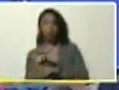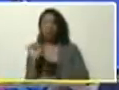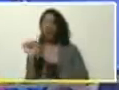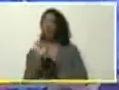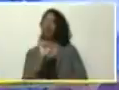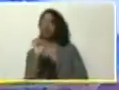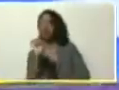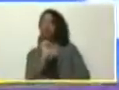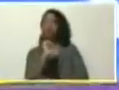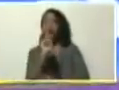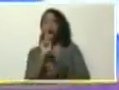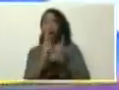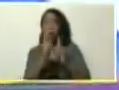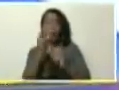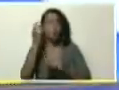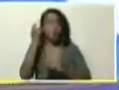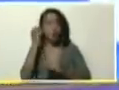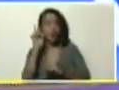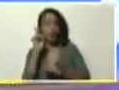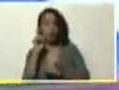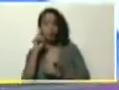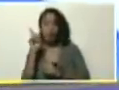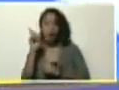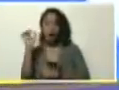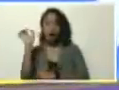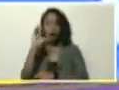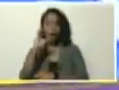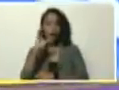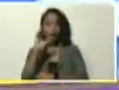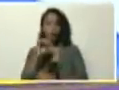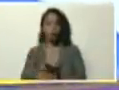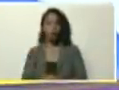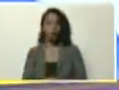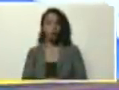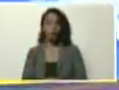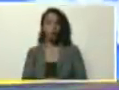Había unas vecinas en Caracas